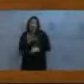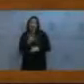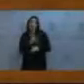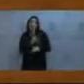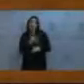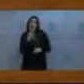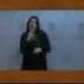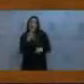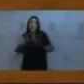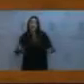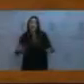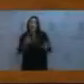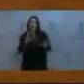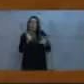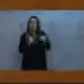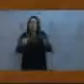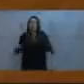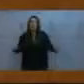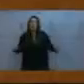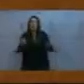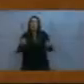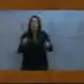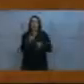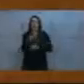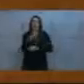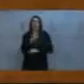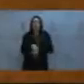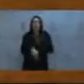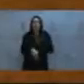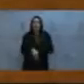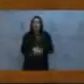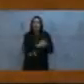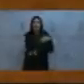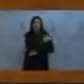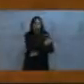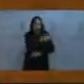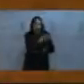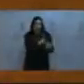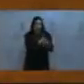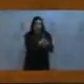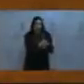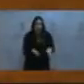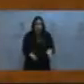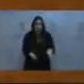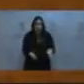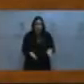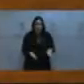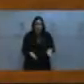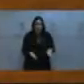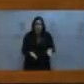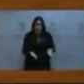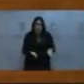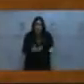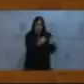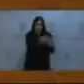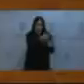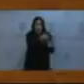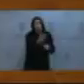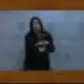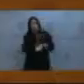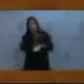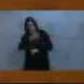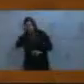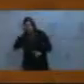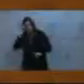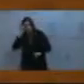que su consejera, esa compañera que está en ese compartimento estanco. ¿O fuimos nosotros? ¿Fue el Gobierno de España el que envió esa carta, consejero? Es que de verdad,